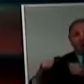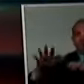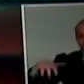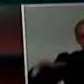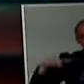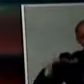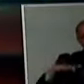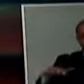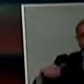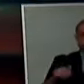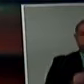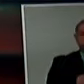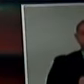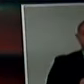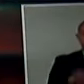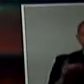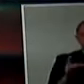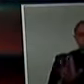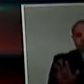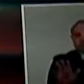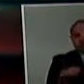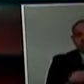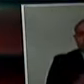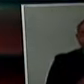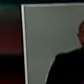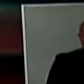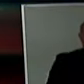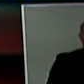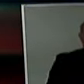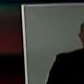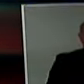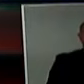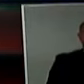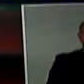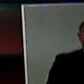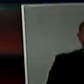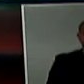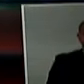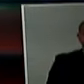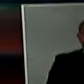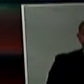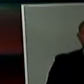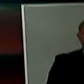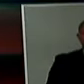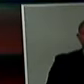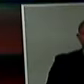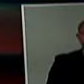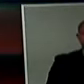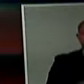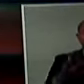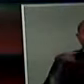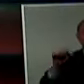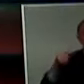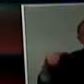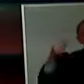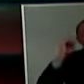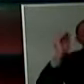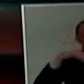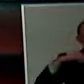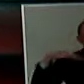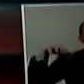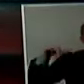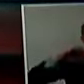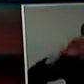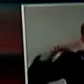de actividad fuerte de chubascos y tormentas eléctricas, y principalmente en las regiones montañosas. En Pinar del Río